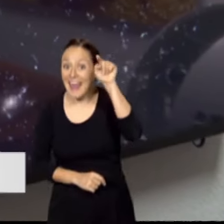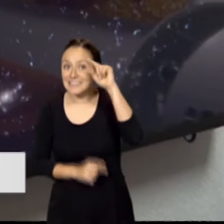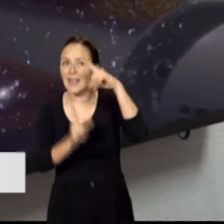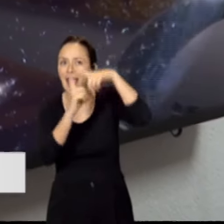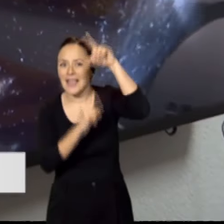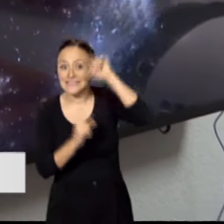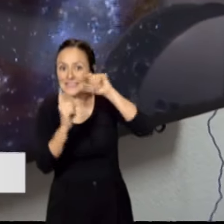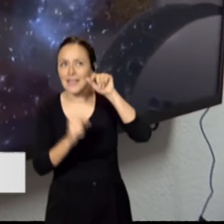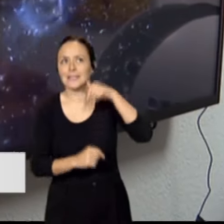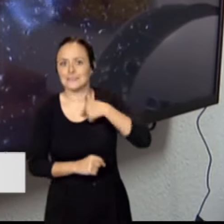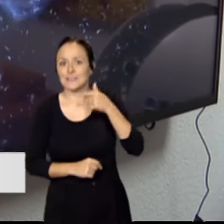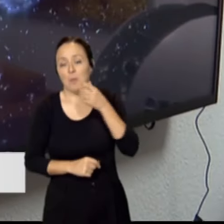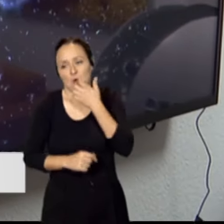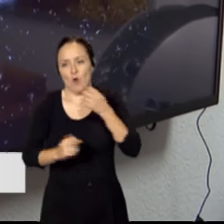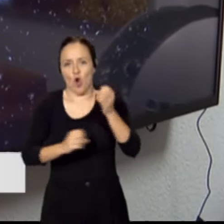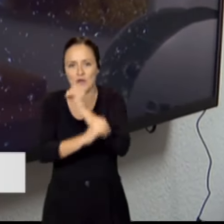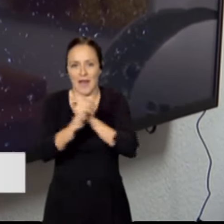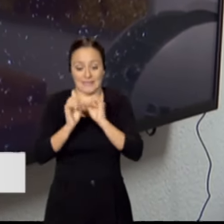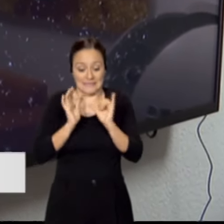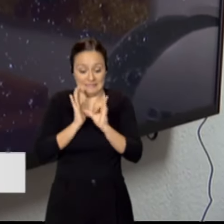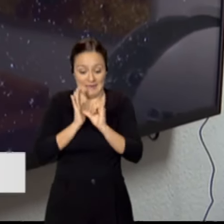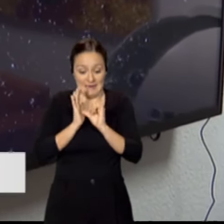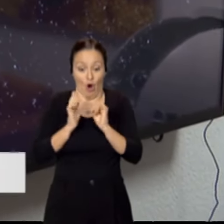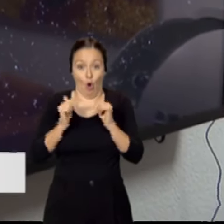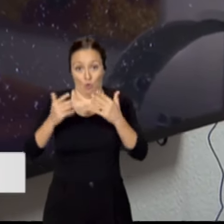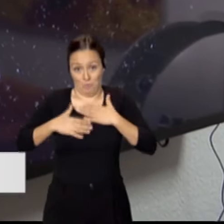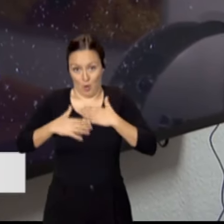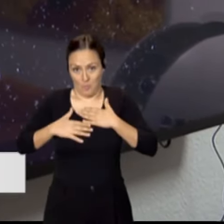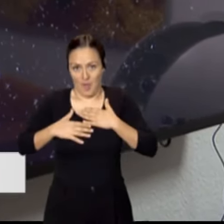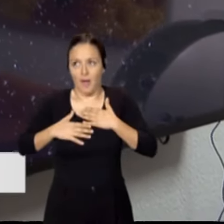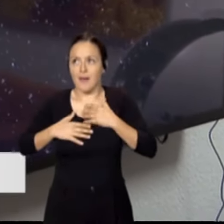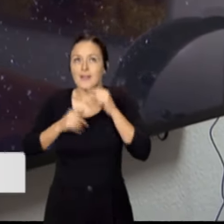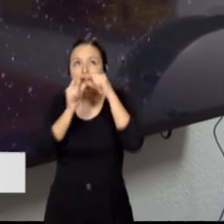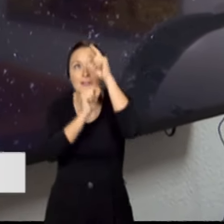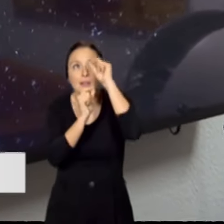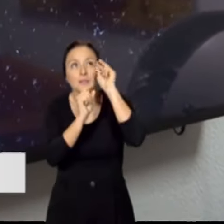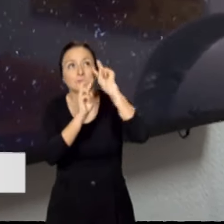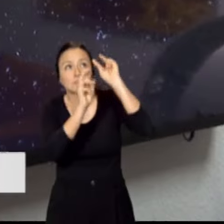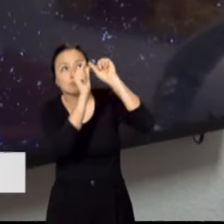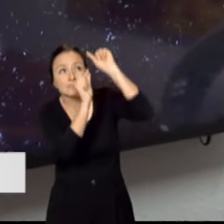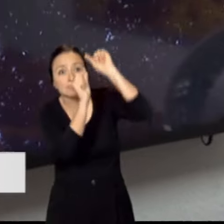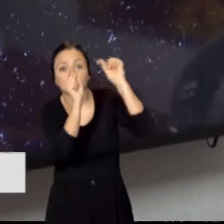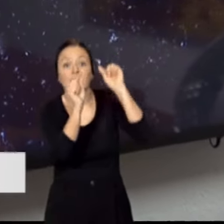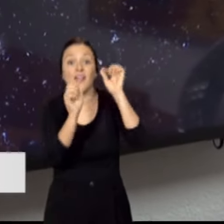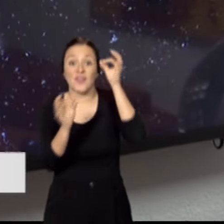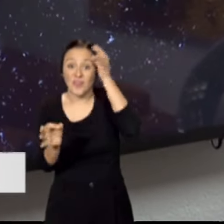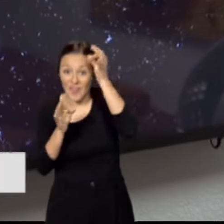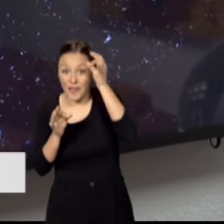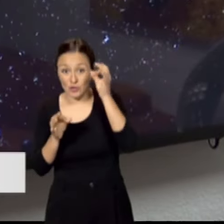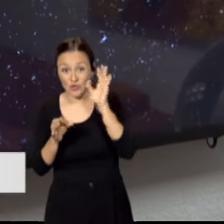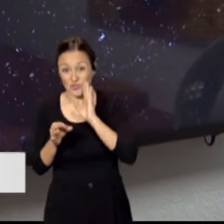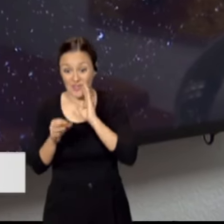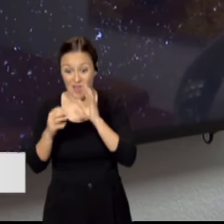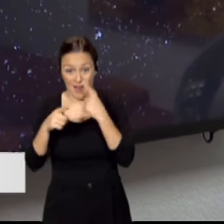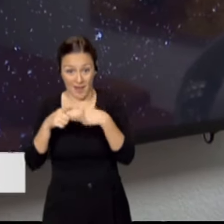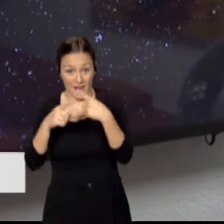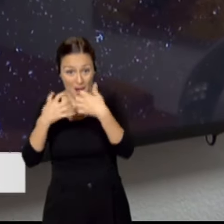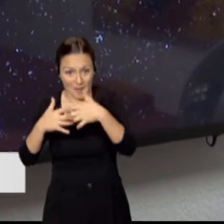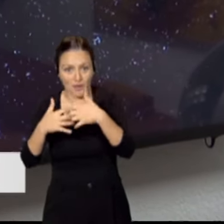principalmente de nuestra galaxia y galaxias cercanas y eh los espectros los datos de Desi nos dan información sobre la composición